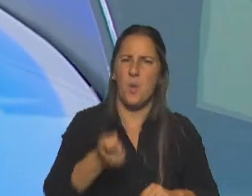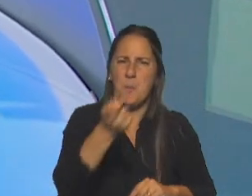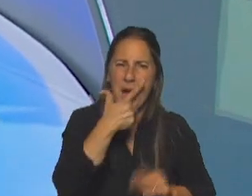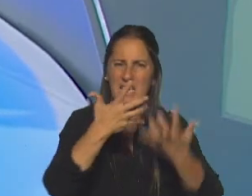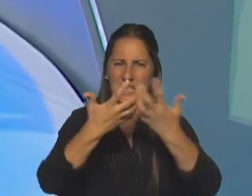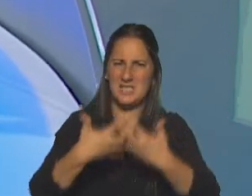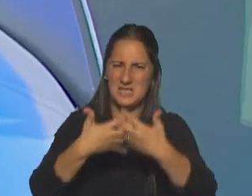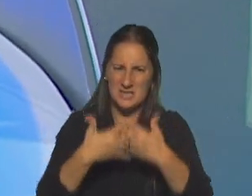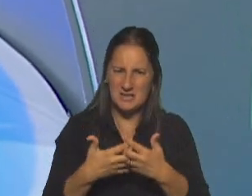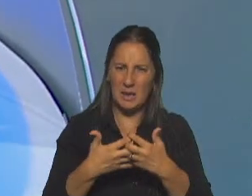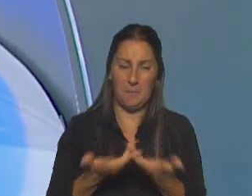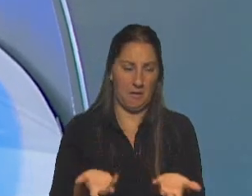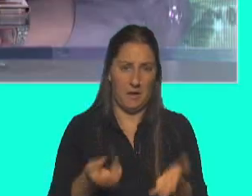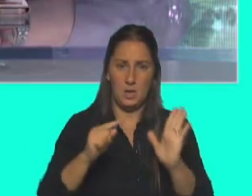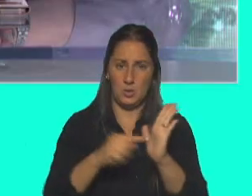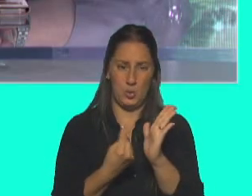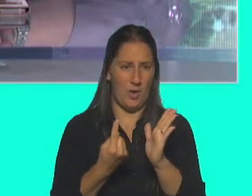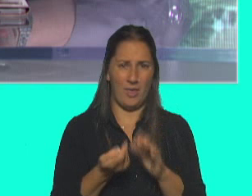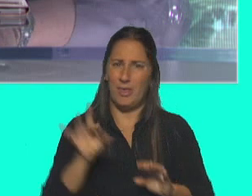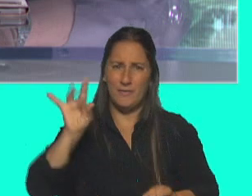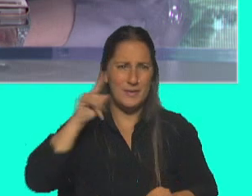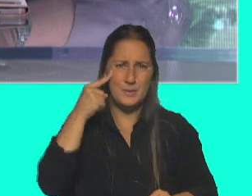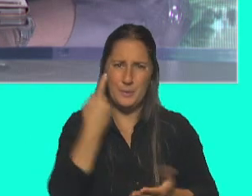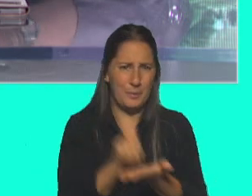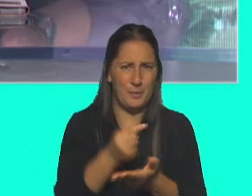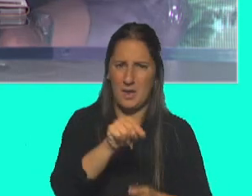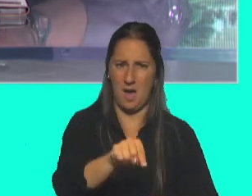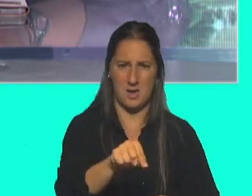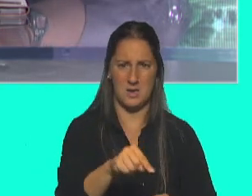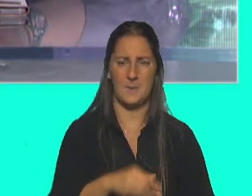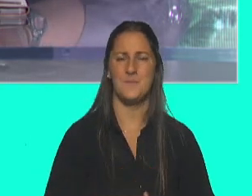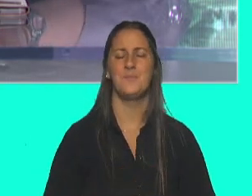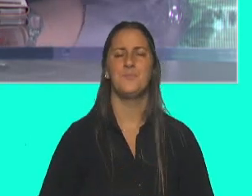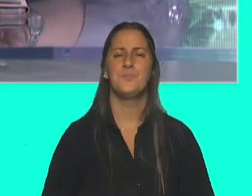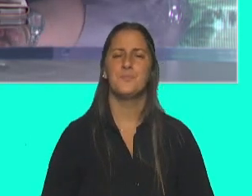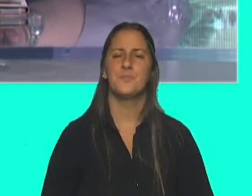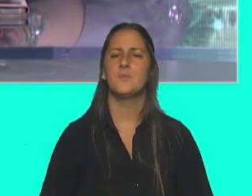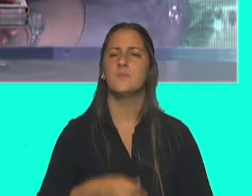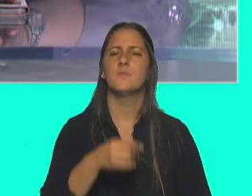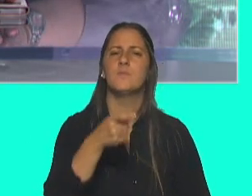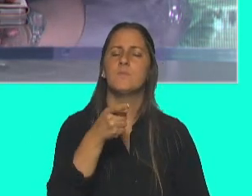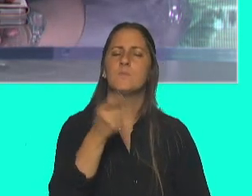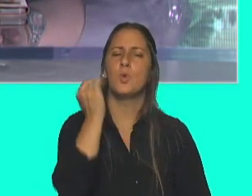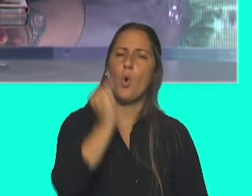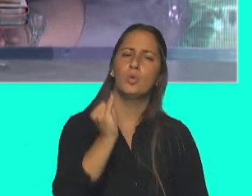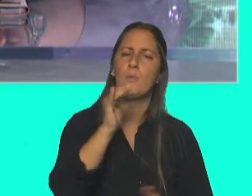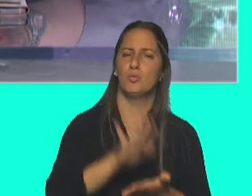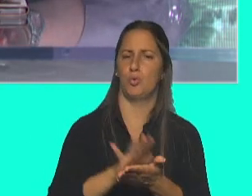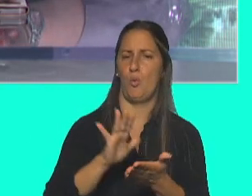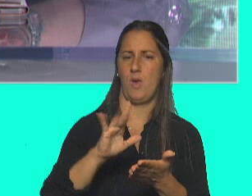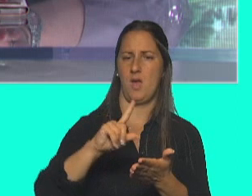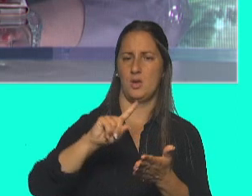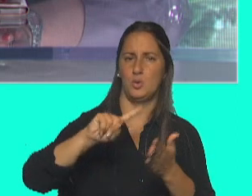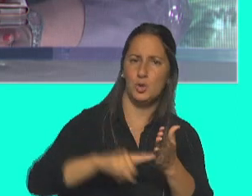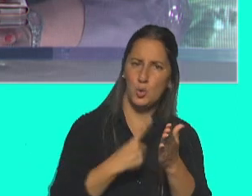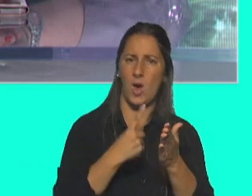que nos ha dado por resultado una ciudad poco vivible. Digo, hablábamos fuera de cámara sobre lo que significó una ciudad que estuvo sin